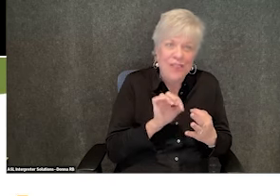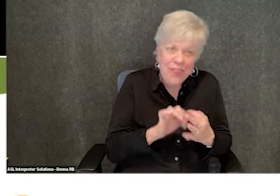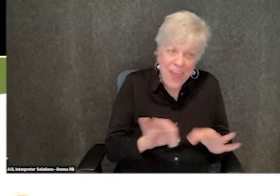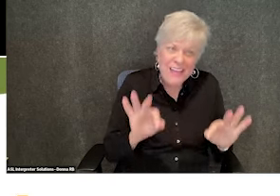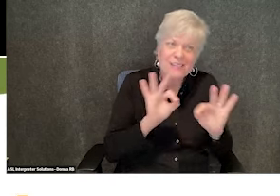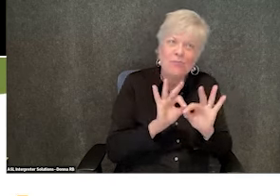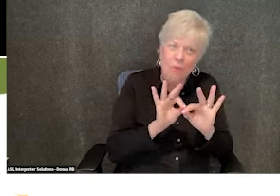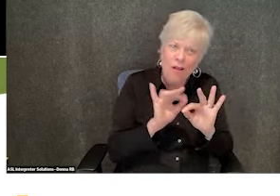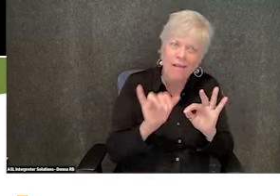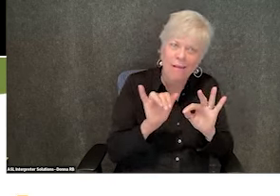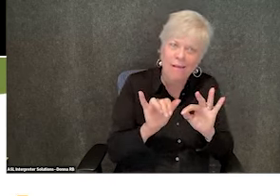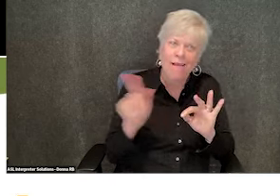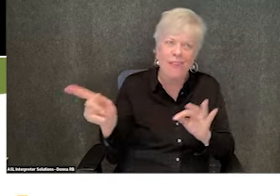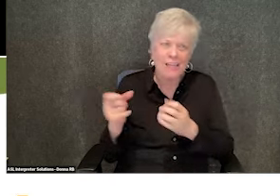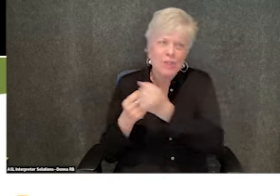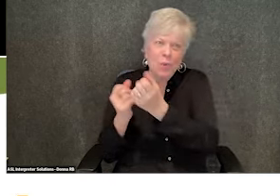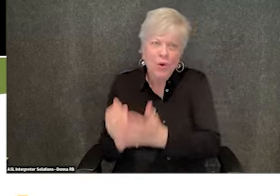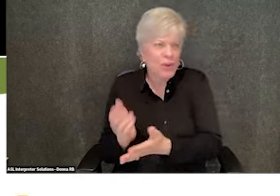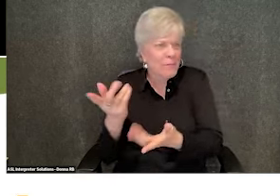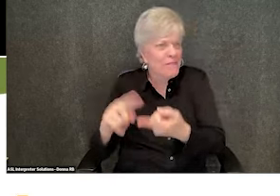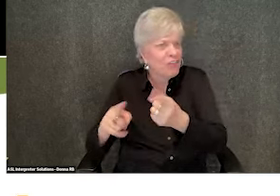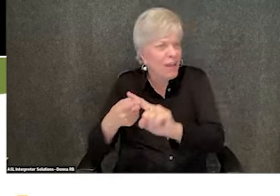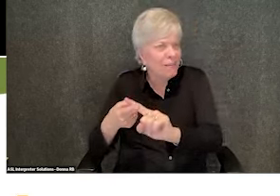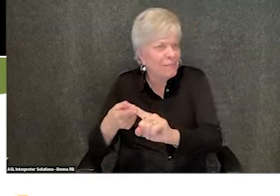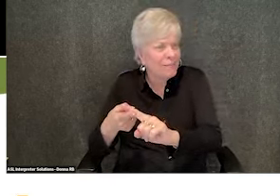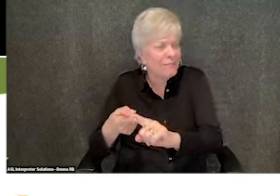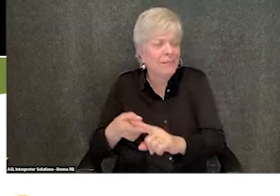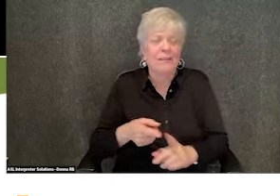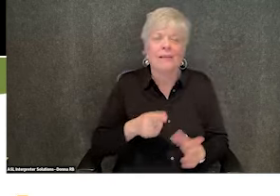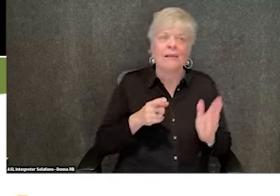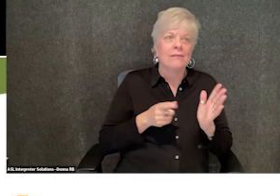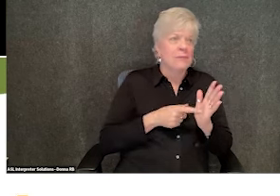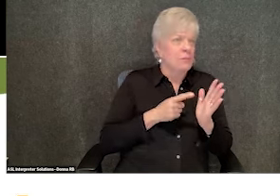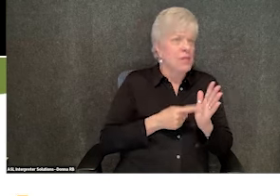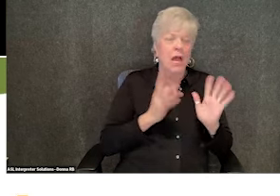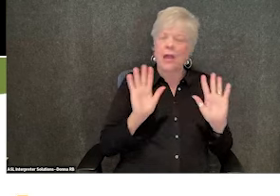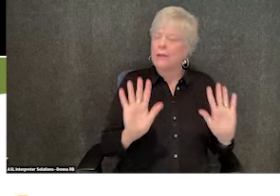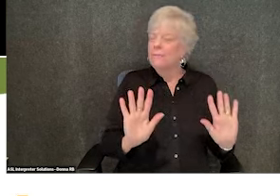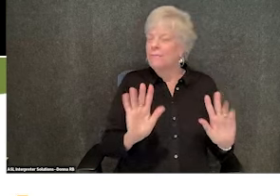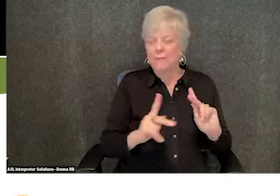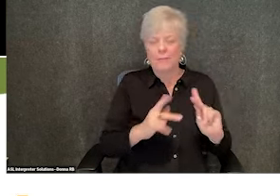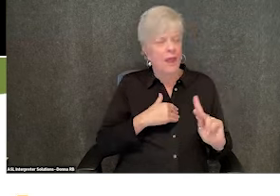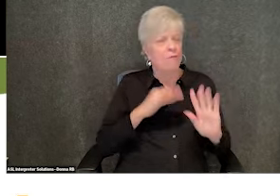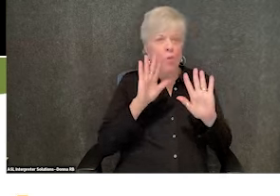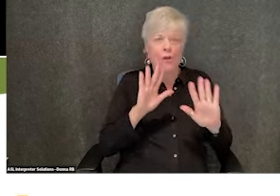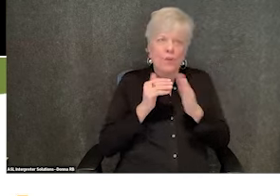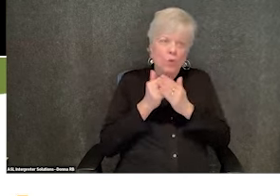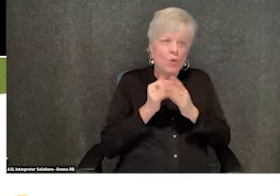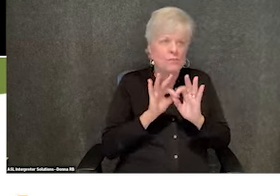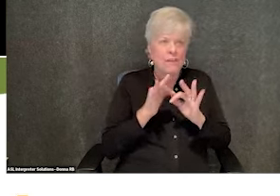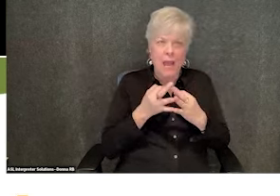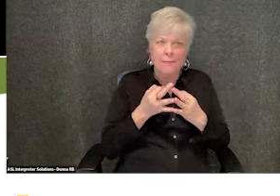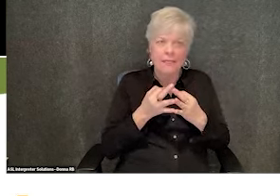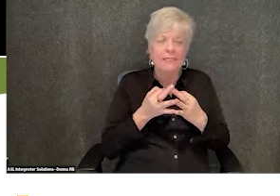no necesariamente son parientes. A veces personas tienen familias que